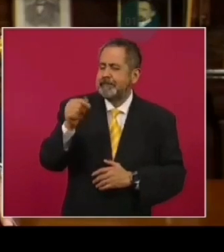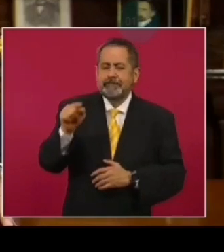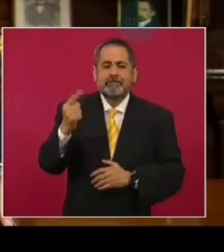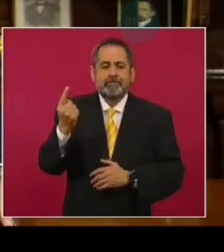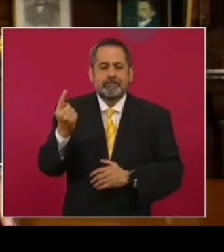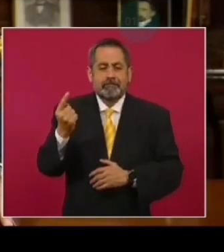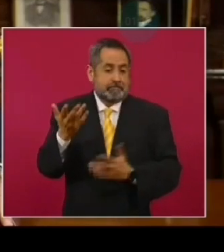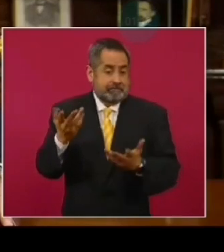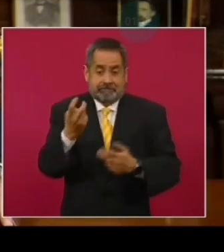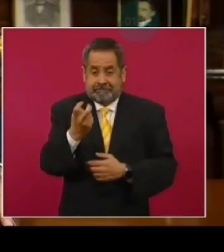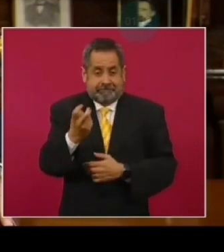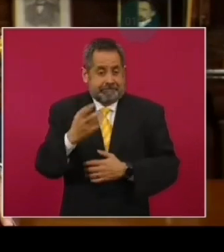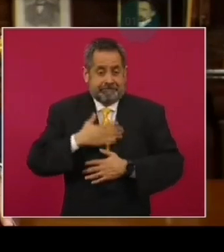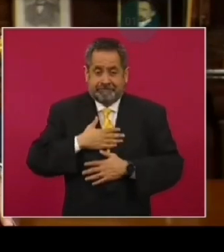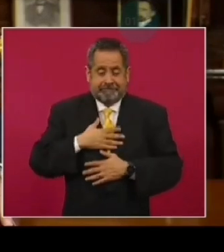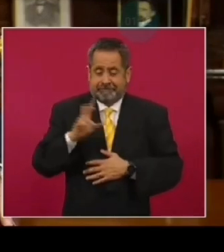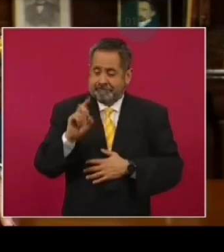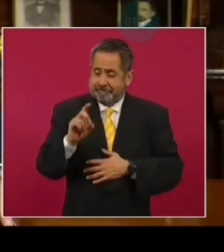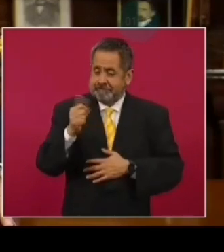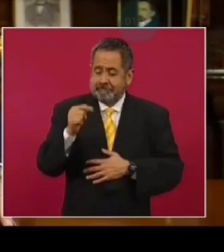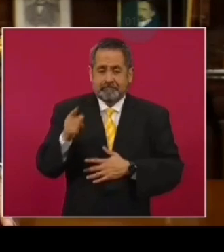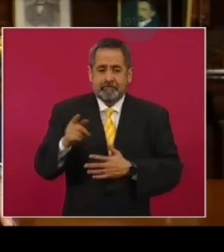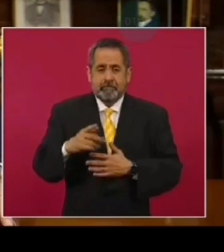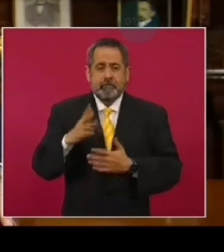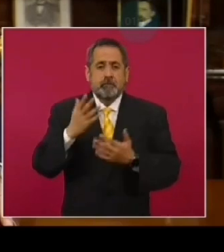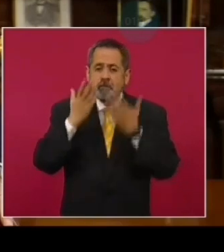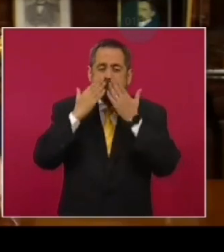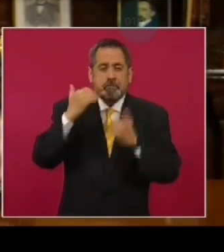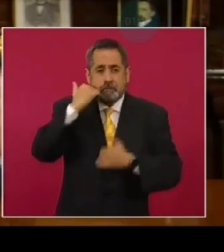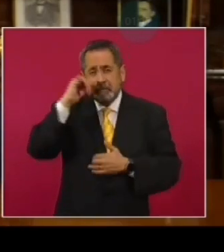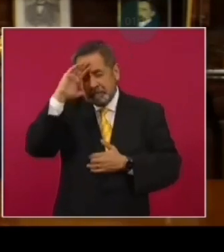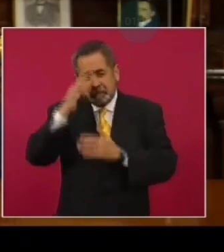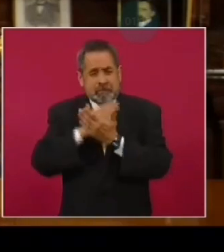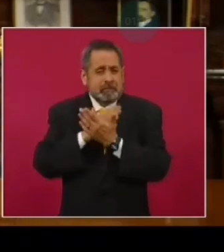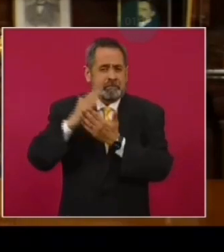...36.1... así he estado, no he tenido calentura.